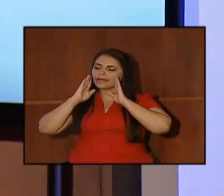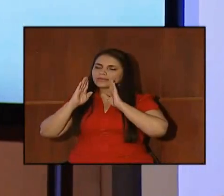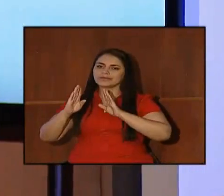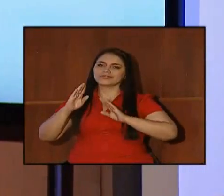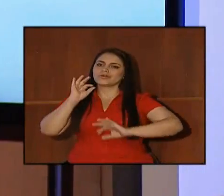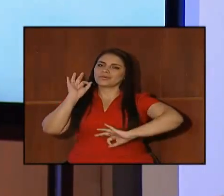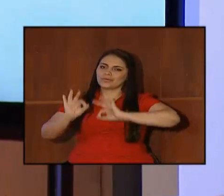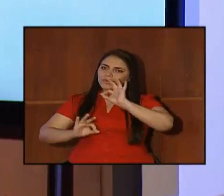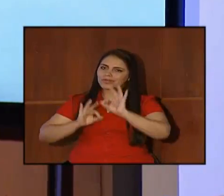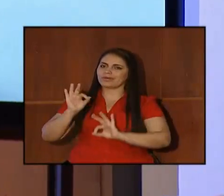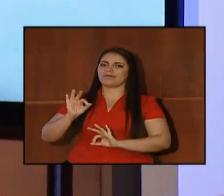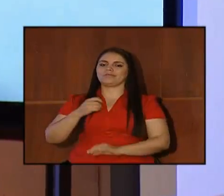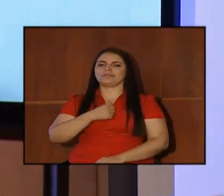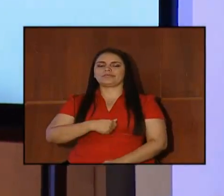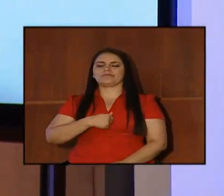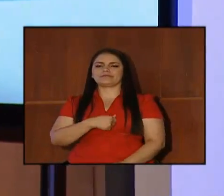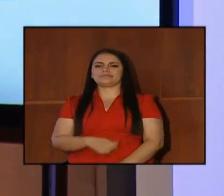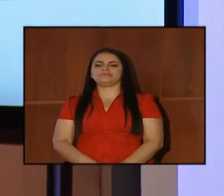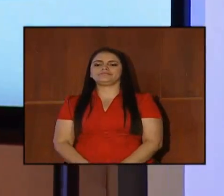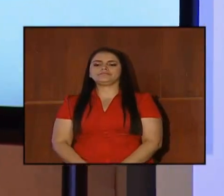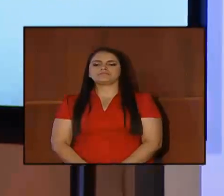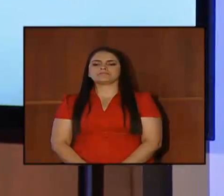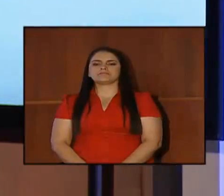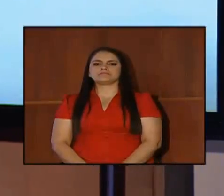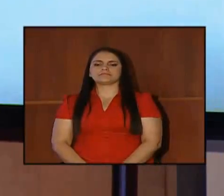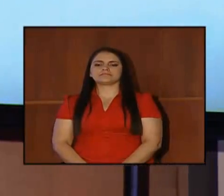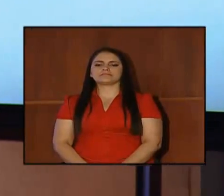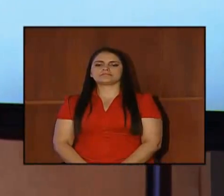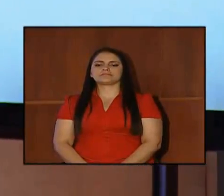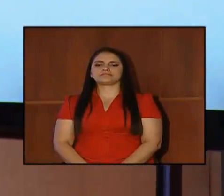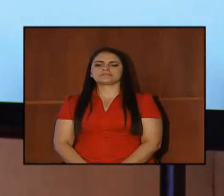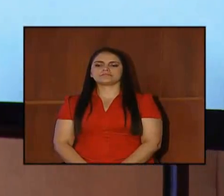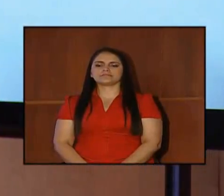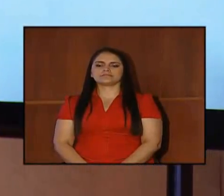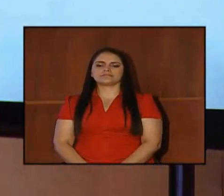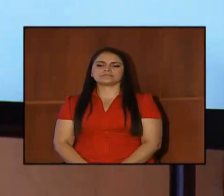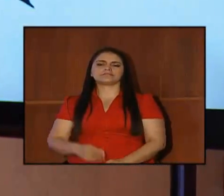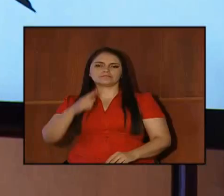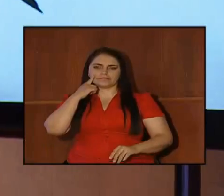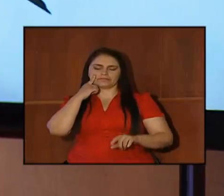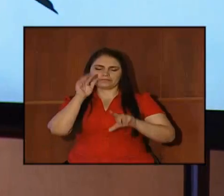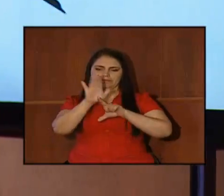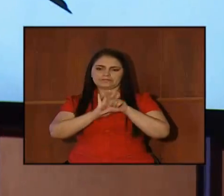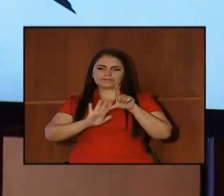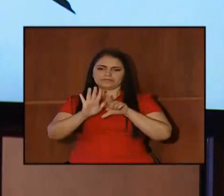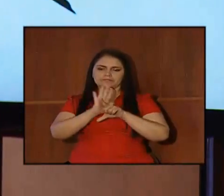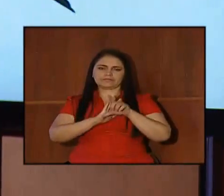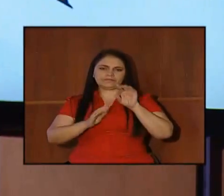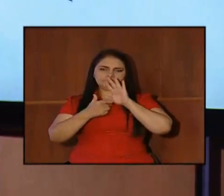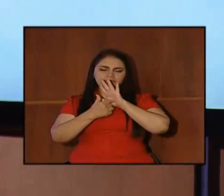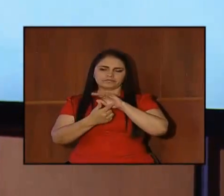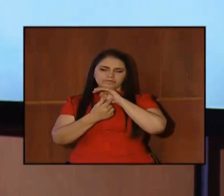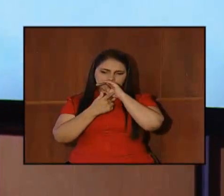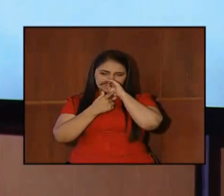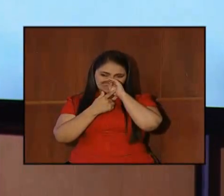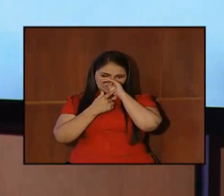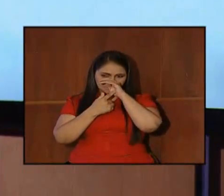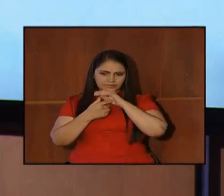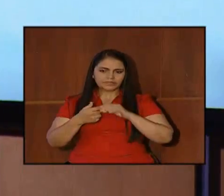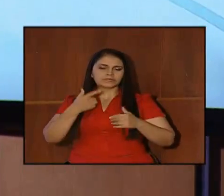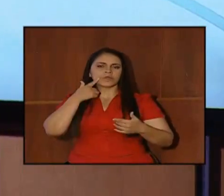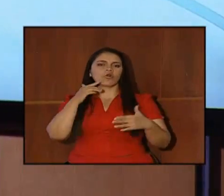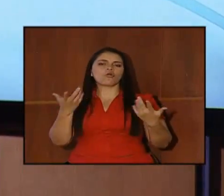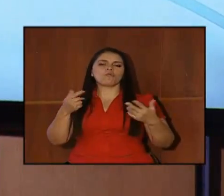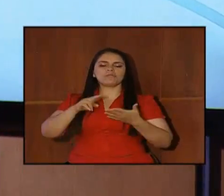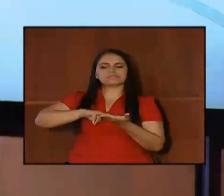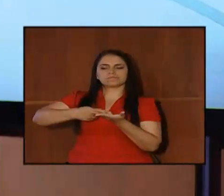es importante que tengamos en cuenta eso y vamos a ver entonces el videíto de cómo lo vamos